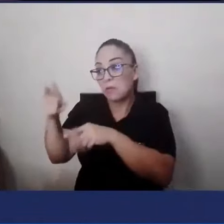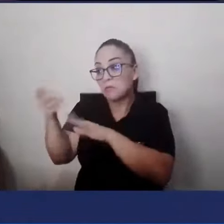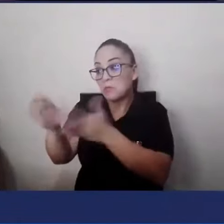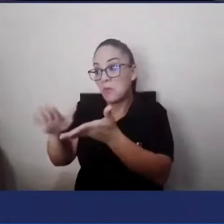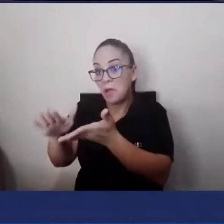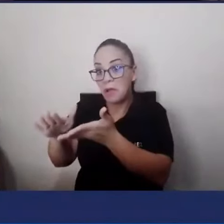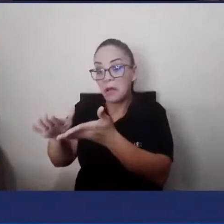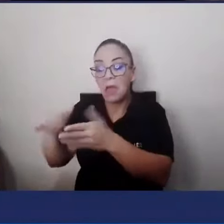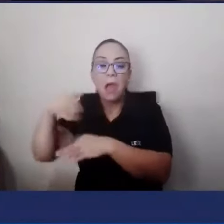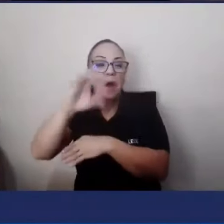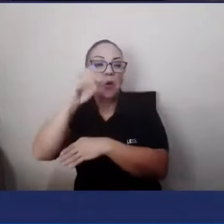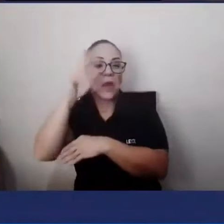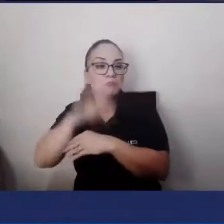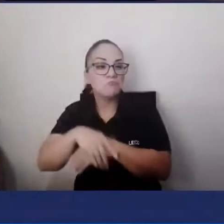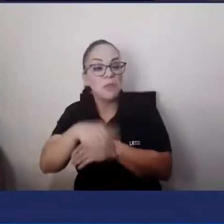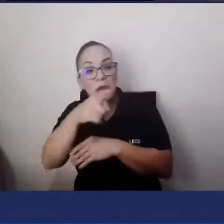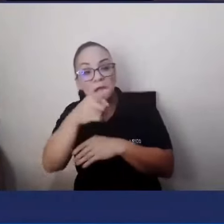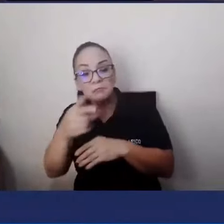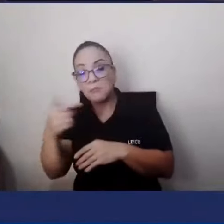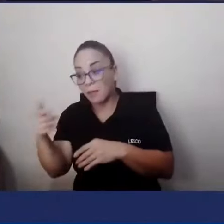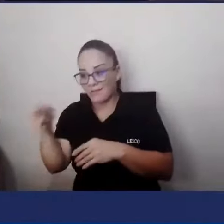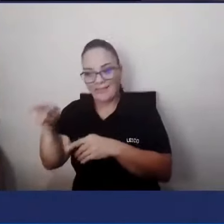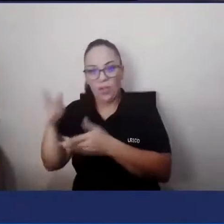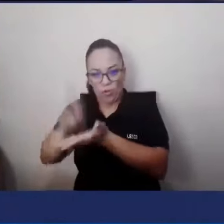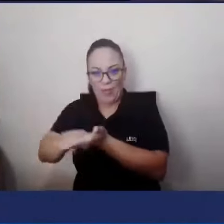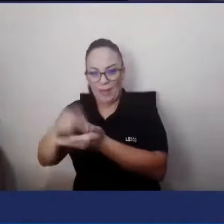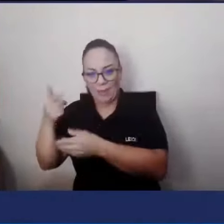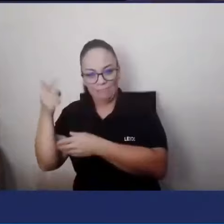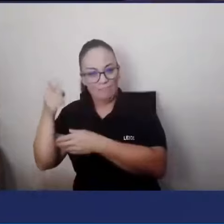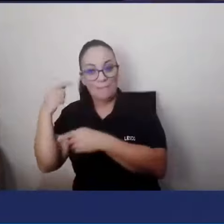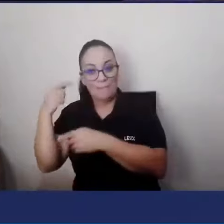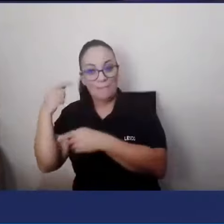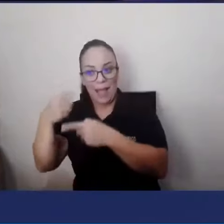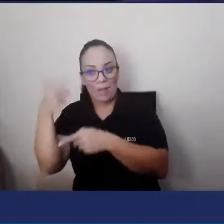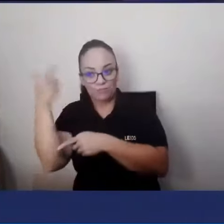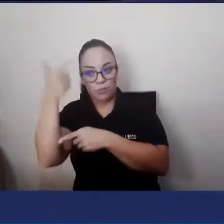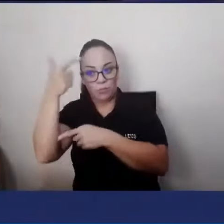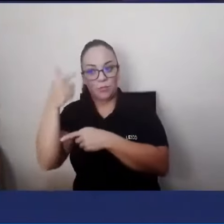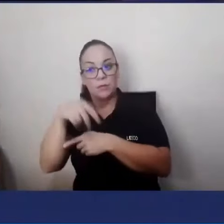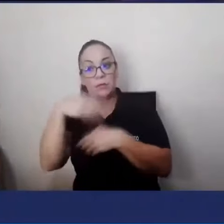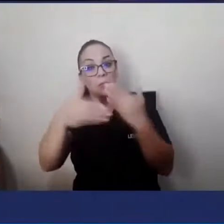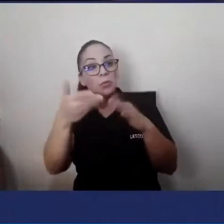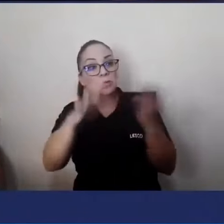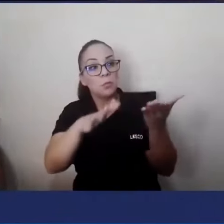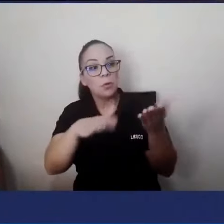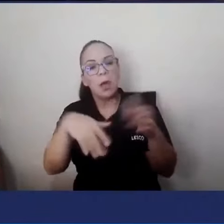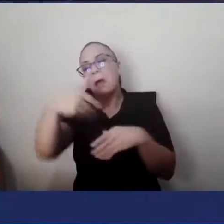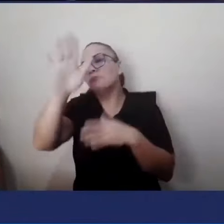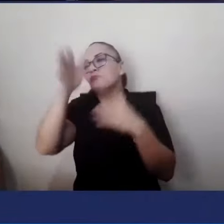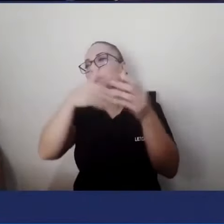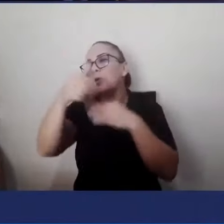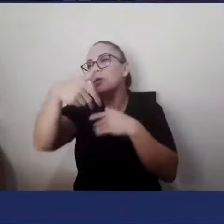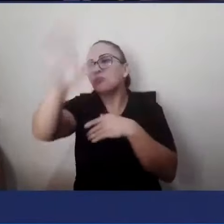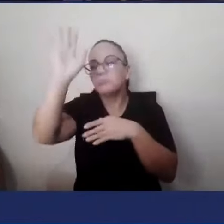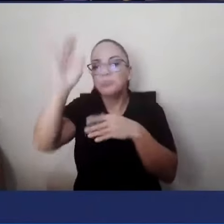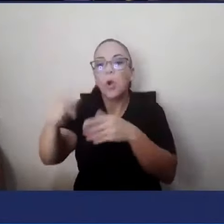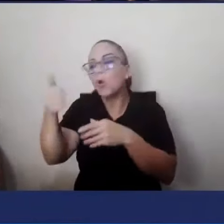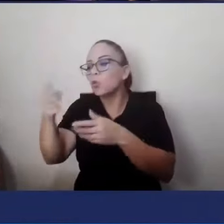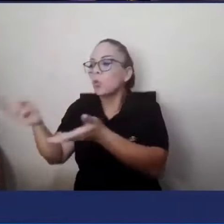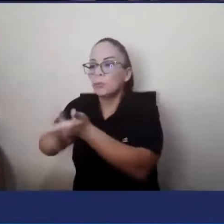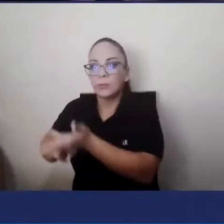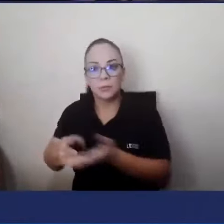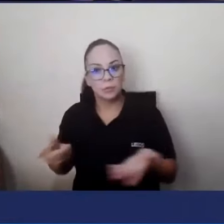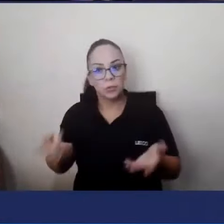Vaya, reclúteme a otros. Nosotros no vamos a dejar que esos muchachos los maten así. Y por lo